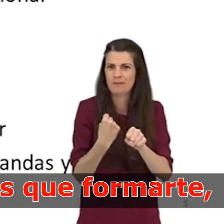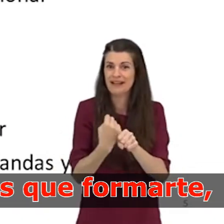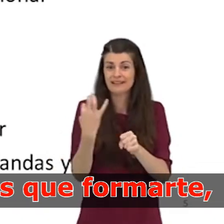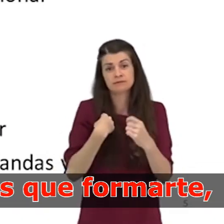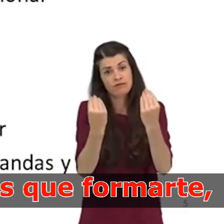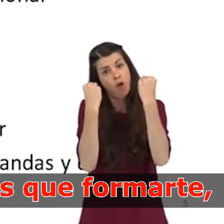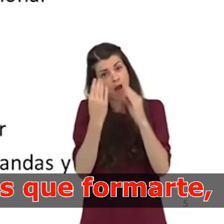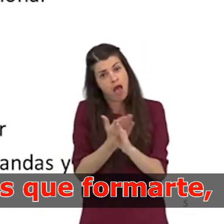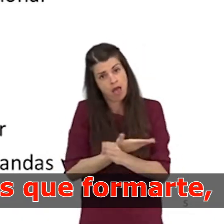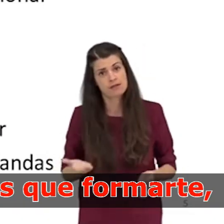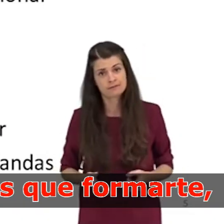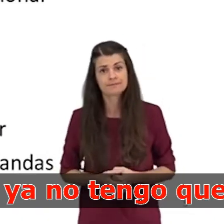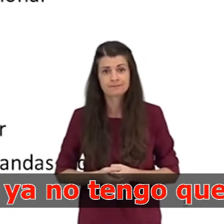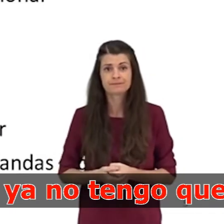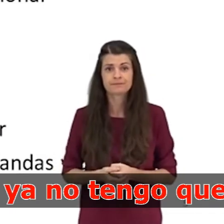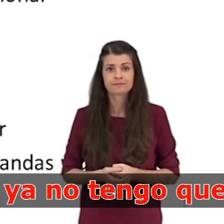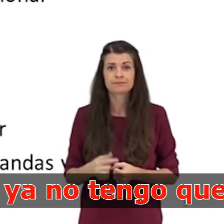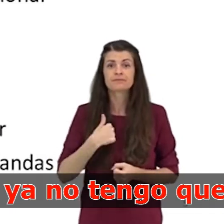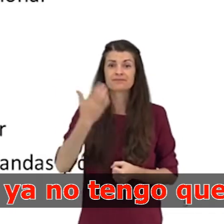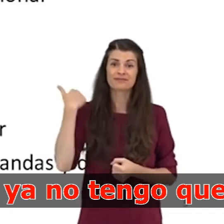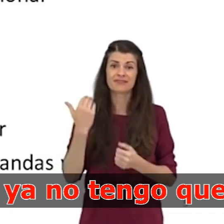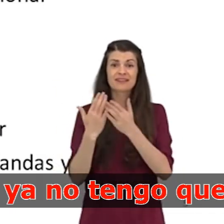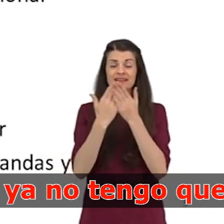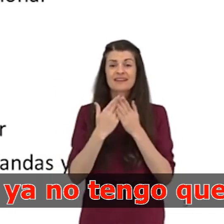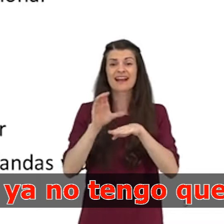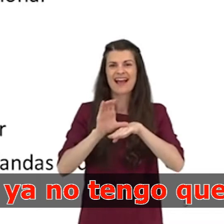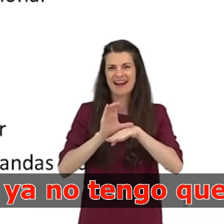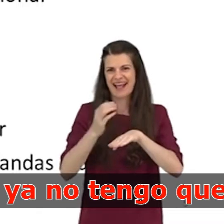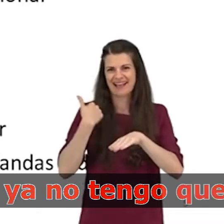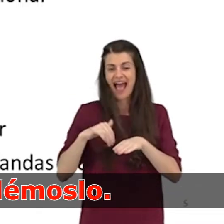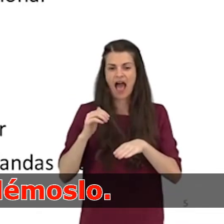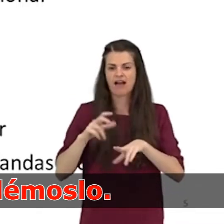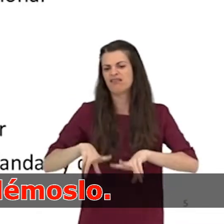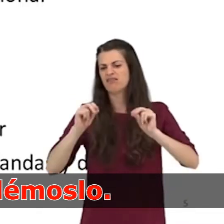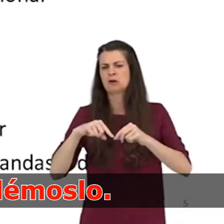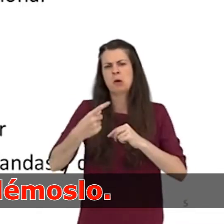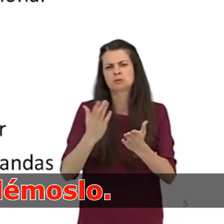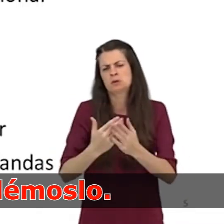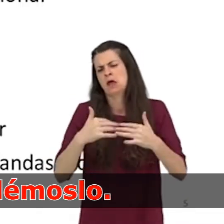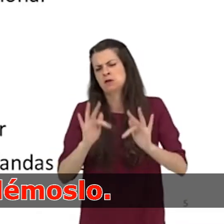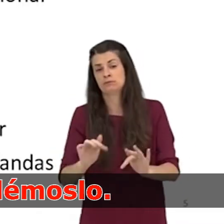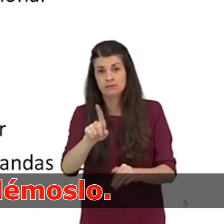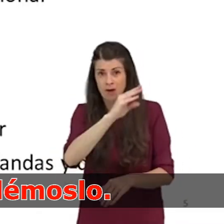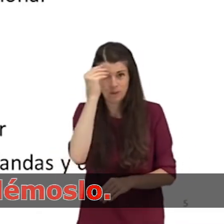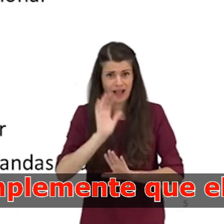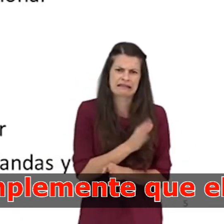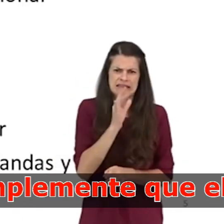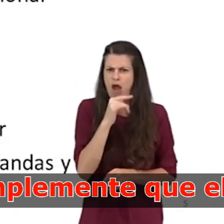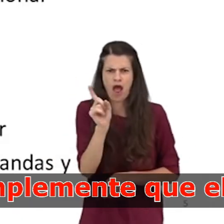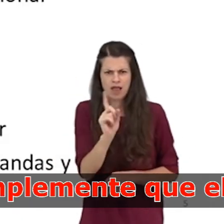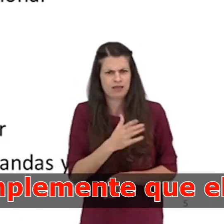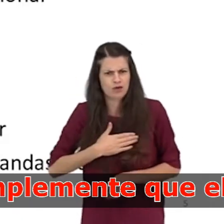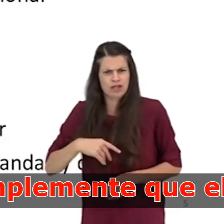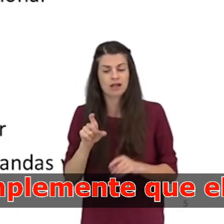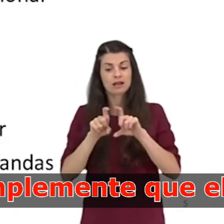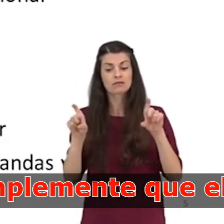acceso al buen empleo, tienes que formarte. Esto de, bueno, yo estudié la carrera y ya no tengo que volver a estudiar, esto olvidémonos. Ahora la